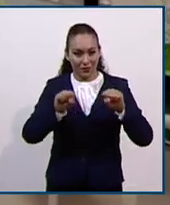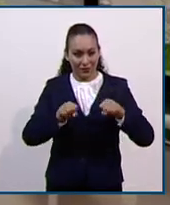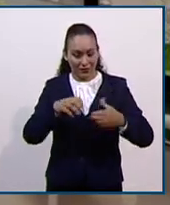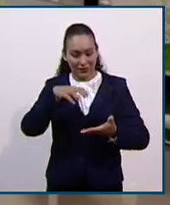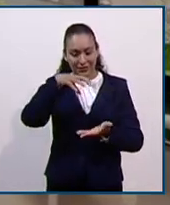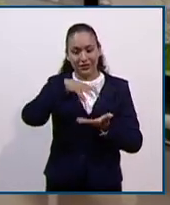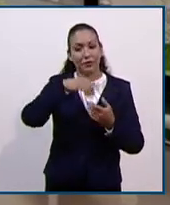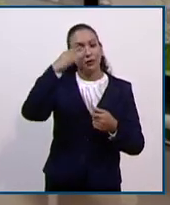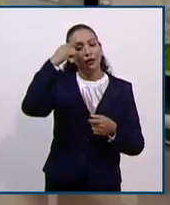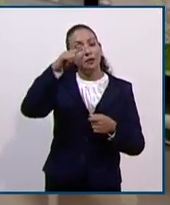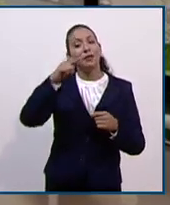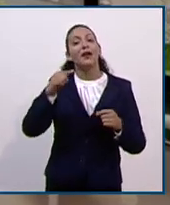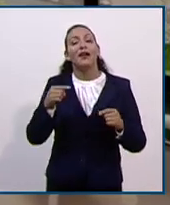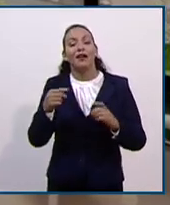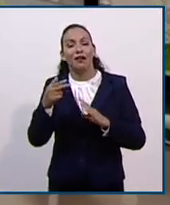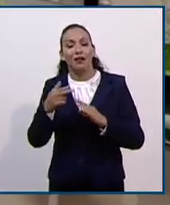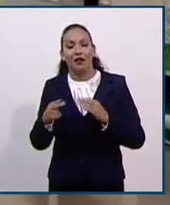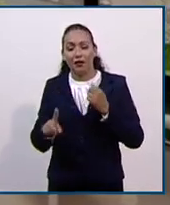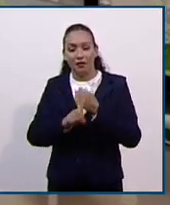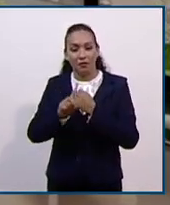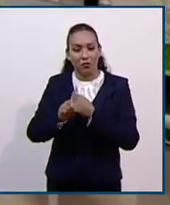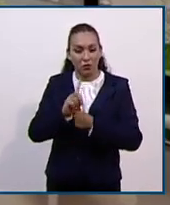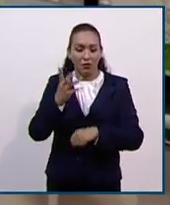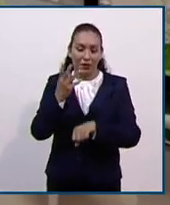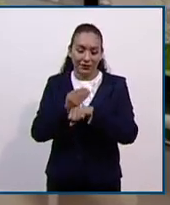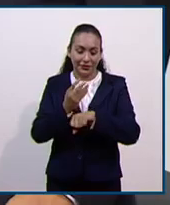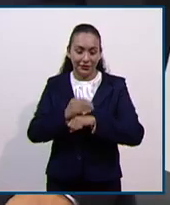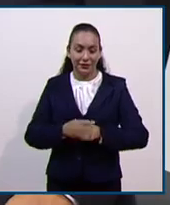Mecanismos Alternativos de Solución de Controversias.